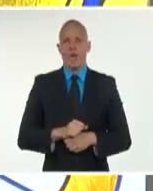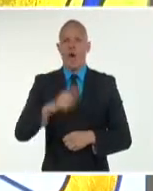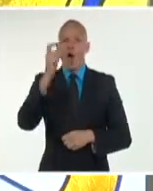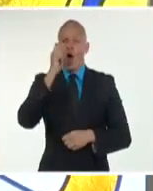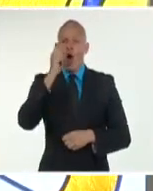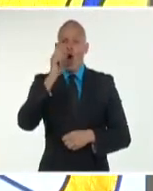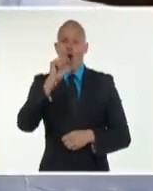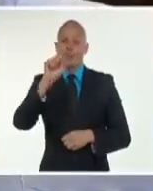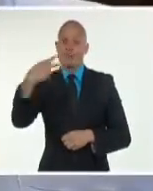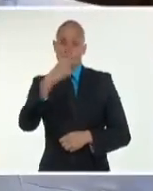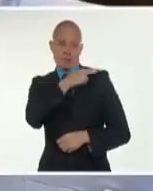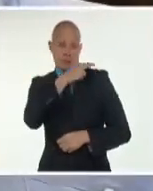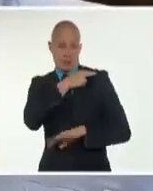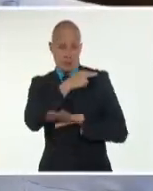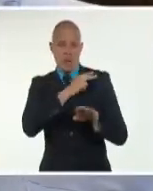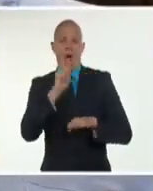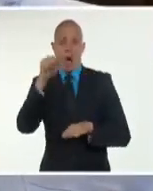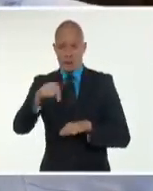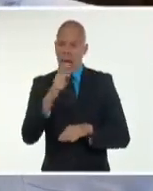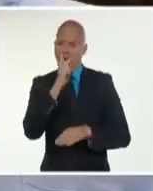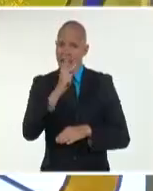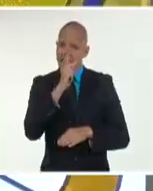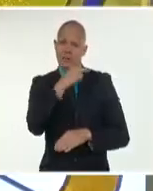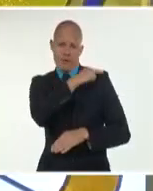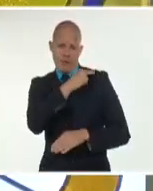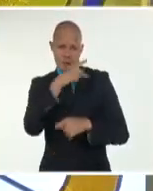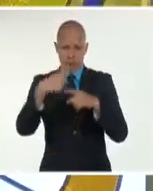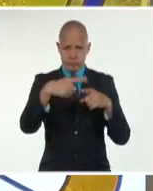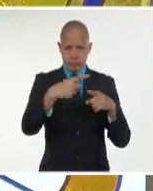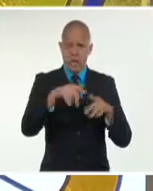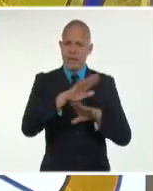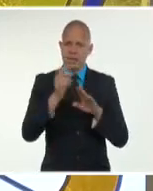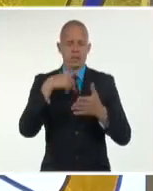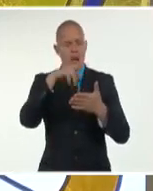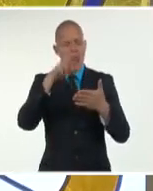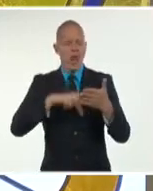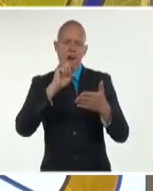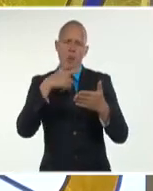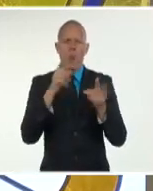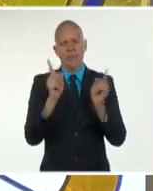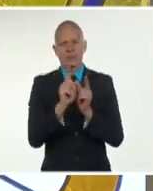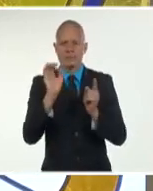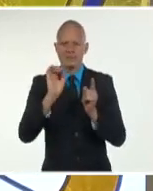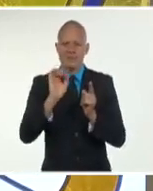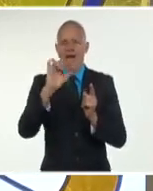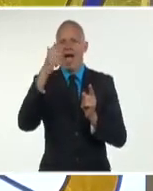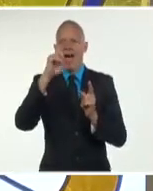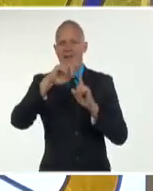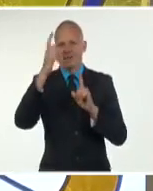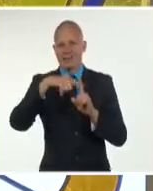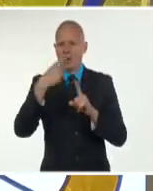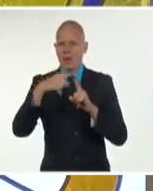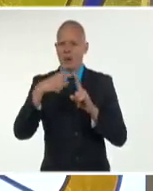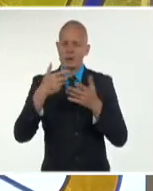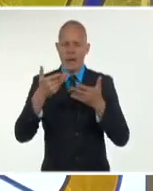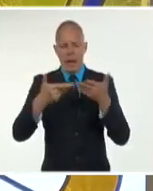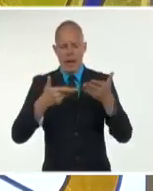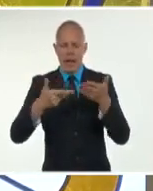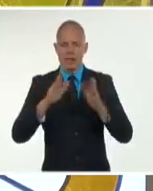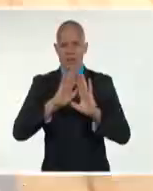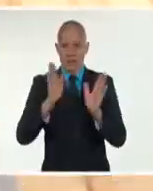de Organización y Política de Cuadros, Humberto Camilo Hernández, dio lectura al resumen del acta de entrega y recepción de cargos de los miembros